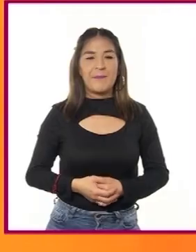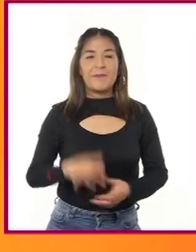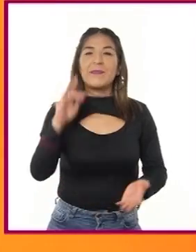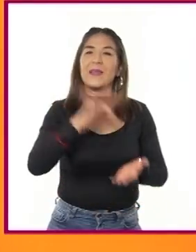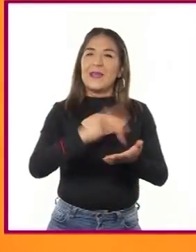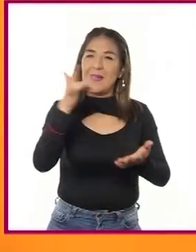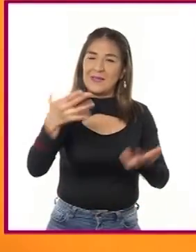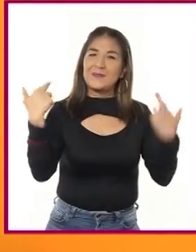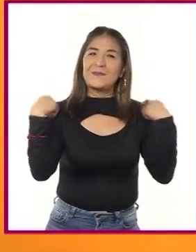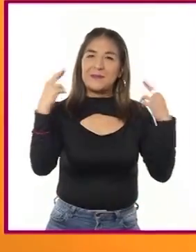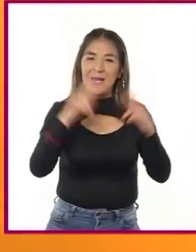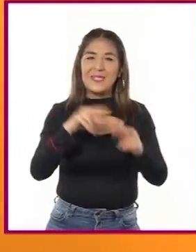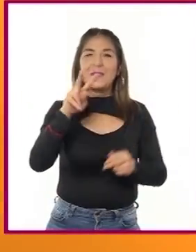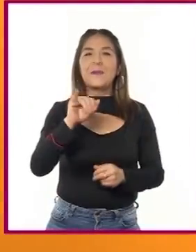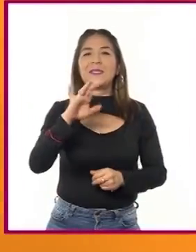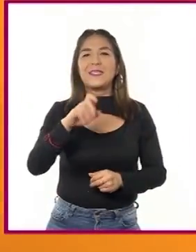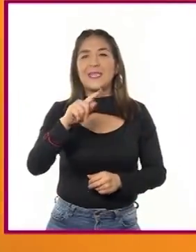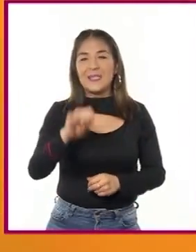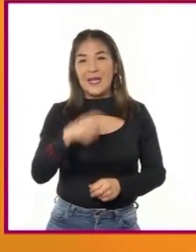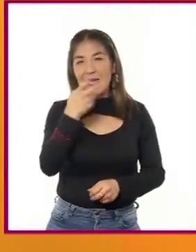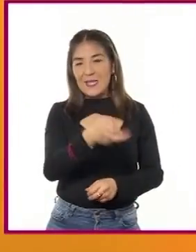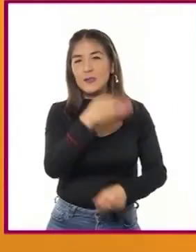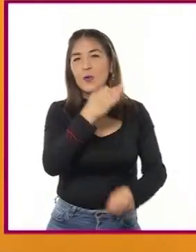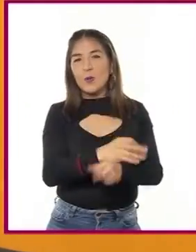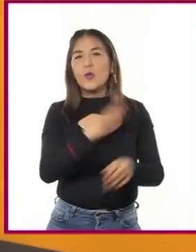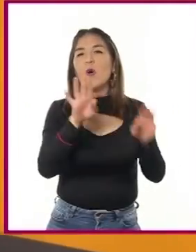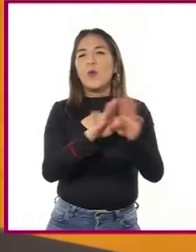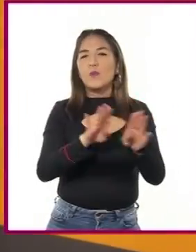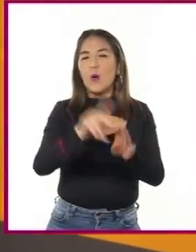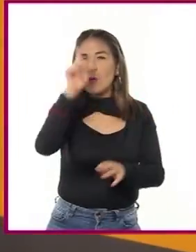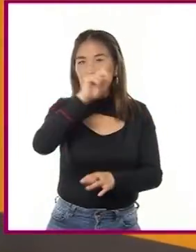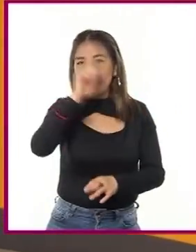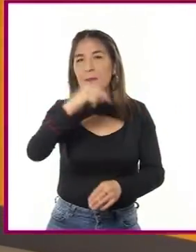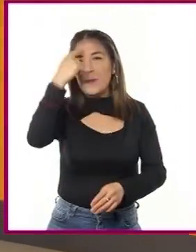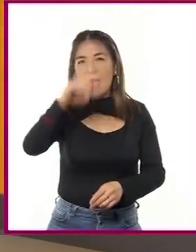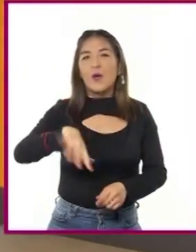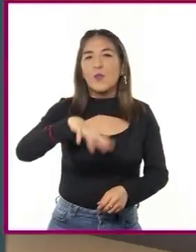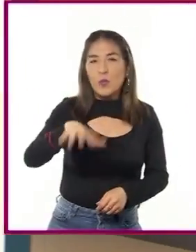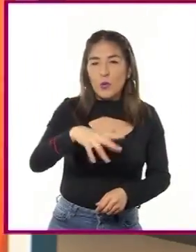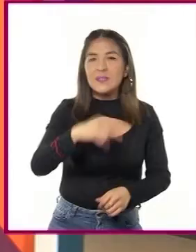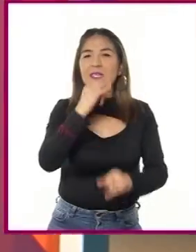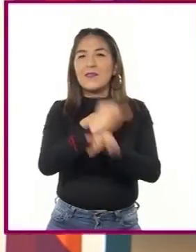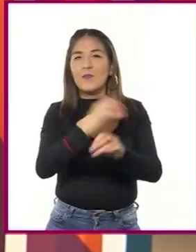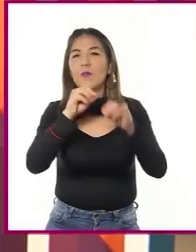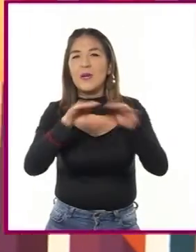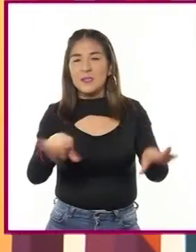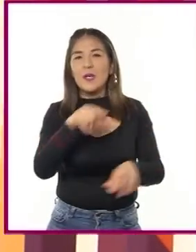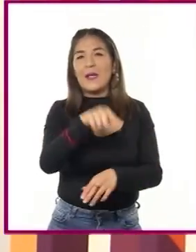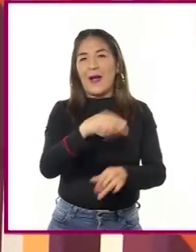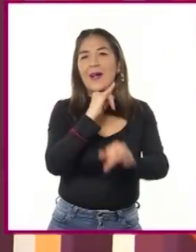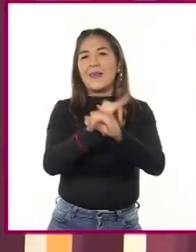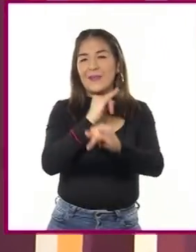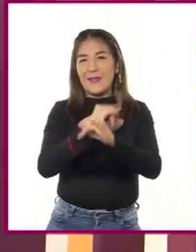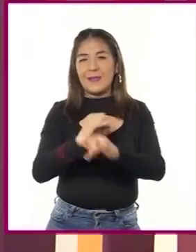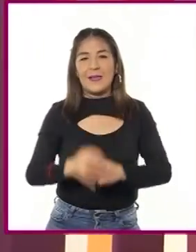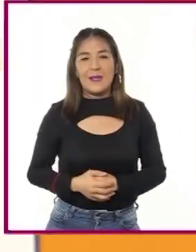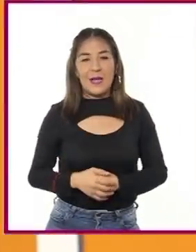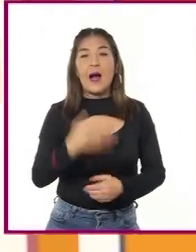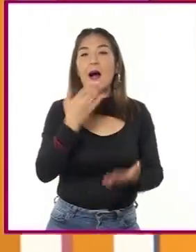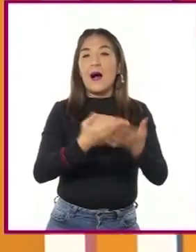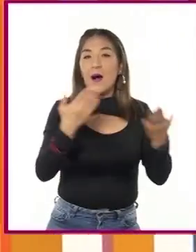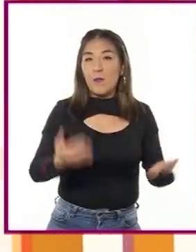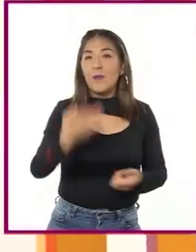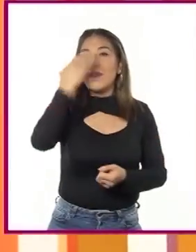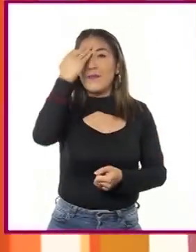Gracias, profesor Vicente, por estas estrategias de búsqueda que son muy útiles al momento de recurrir al Internet. En la